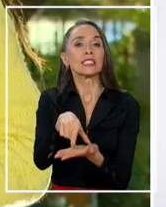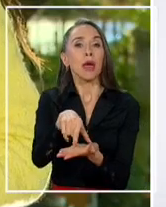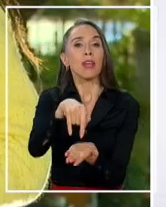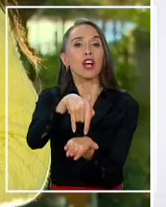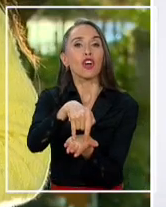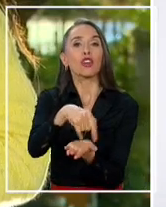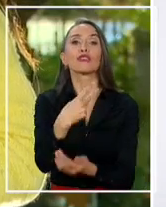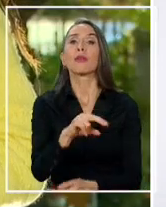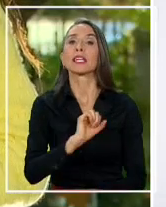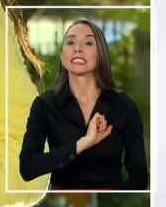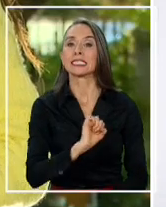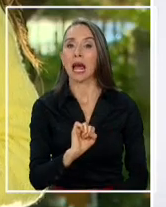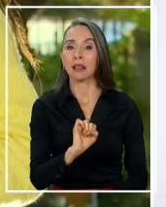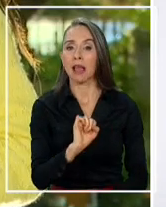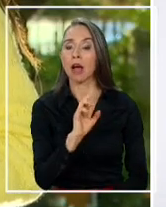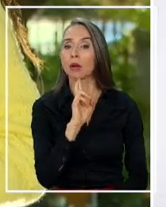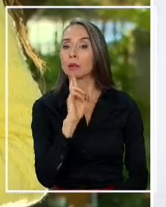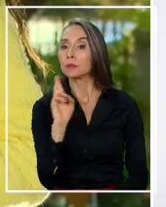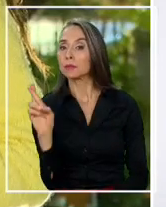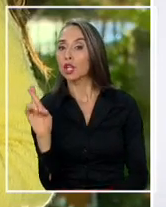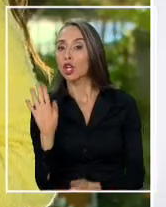¿Qué tal, Josefa?